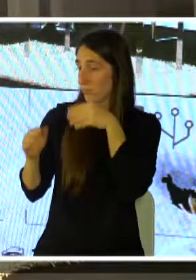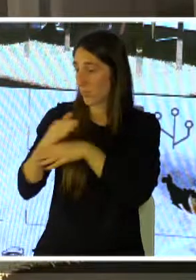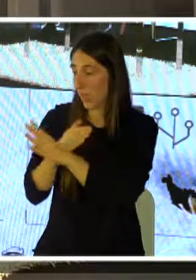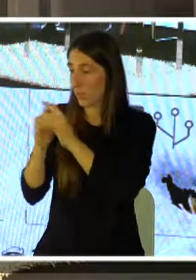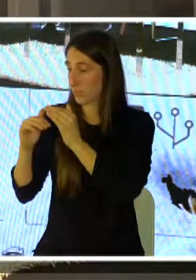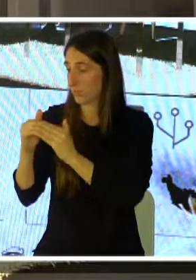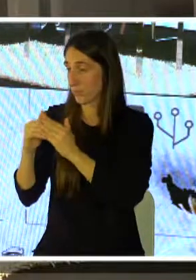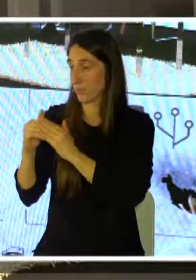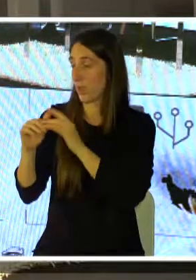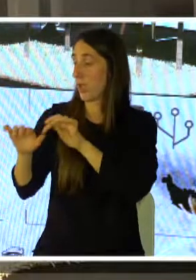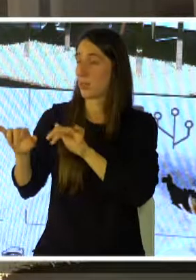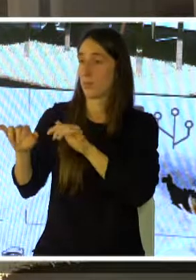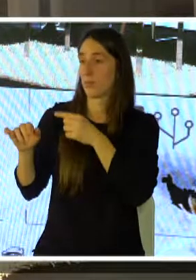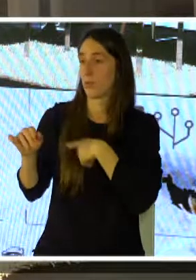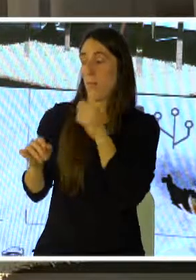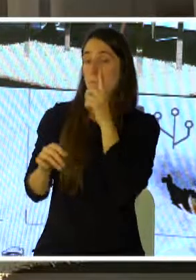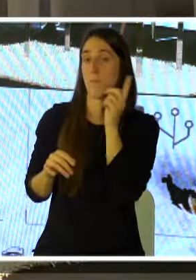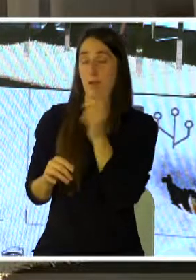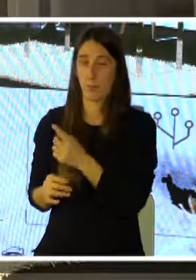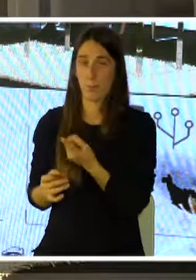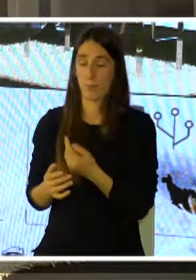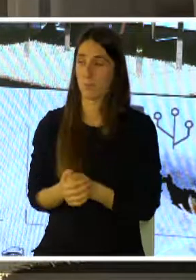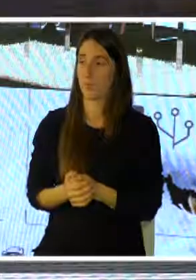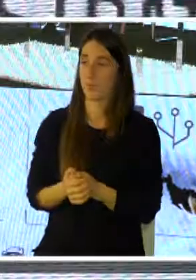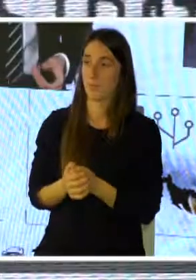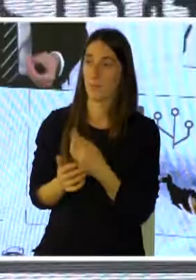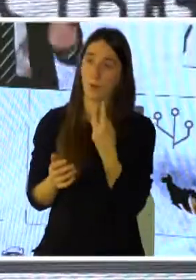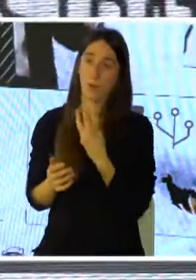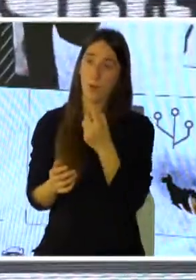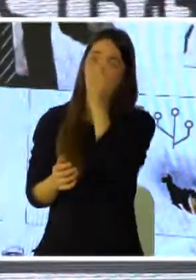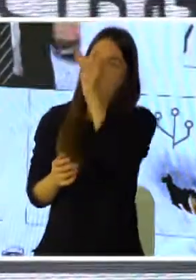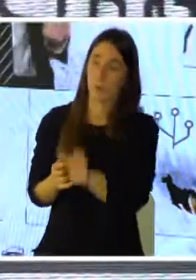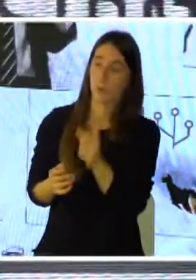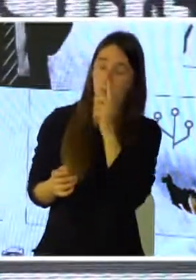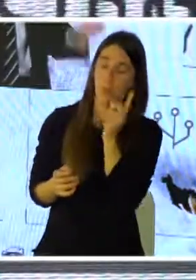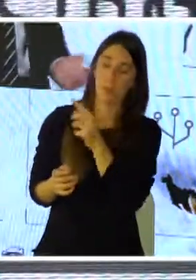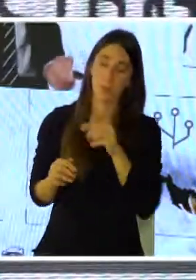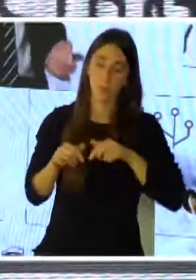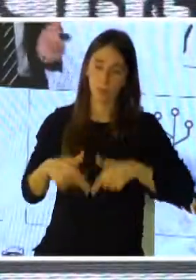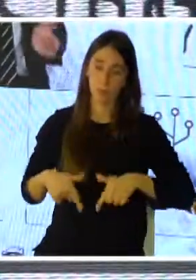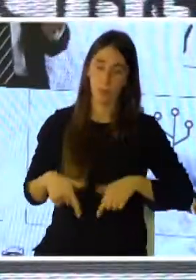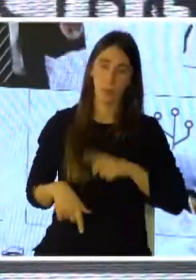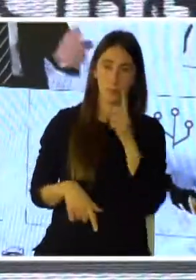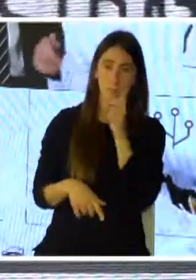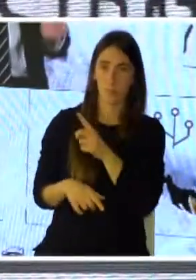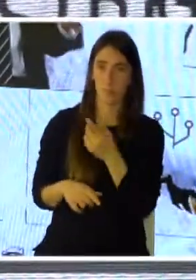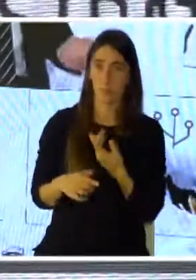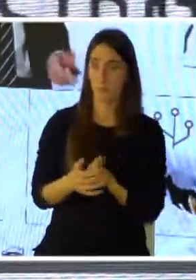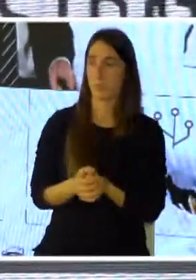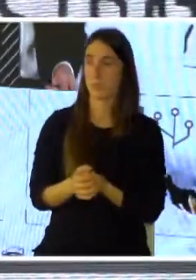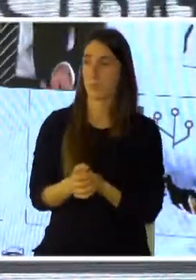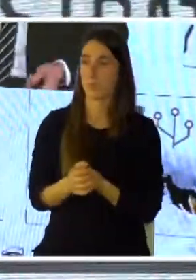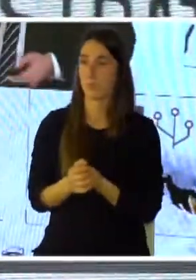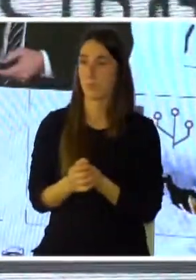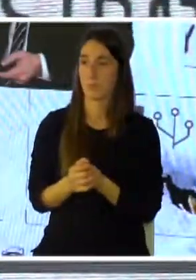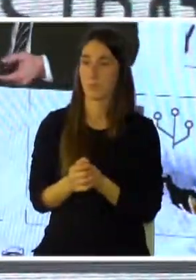entonces somos más eficientes unos y otros, ¿no? Nos encontramos mejor. Es una forma, la tecnología nos ahorra tiempo, pero también nos